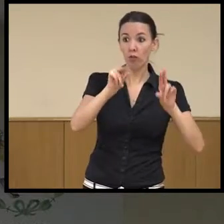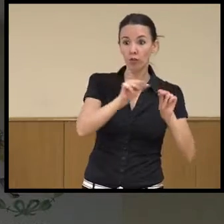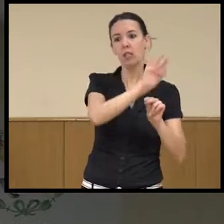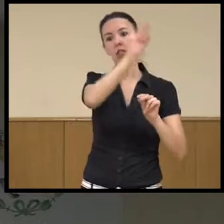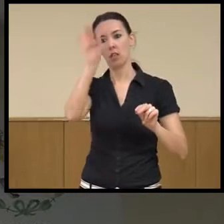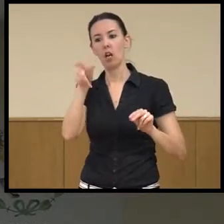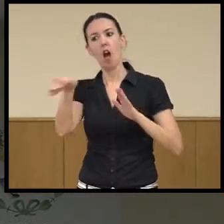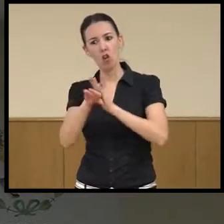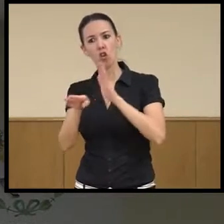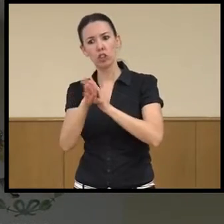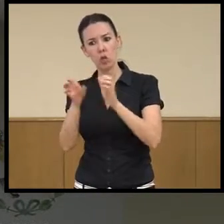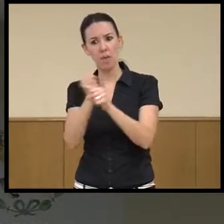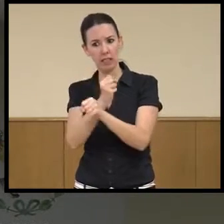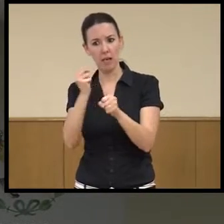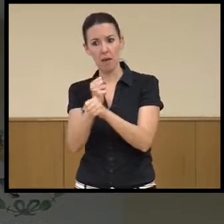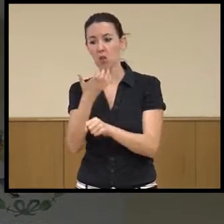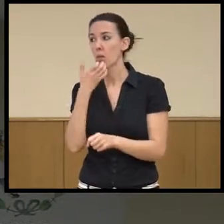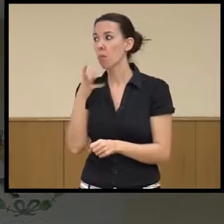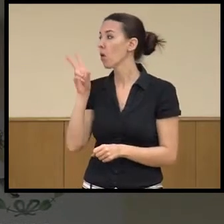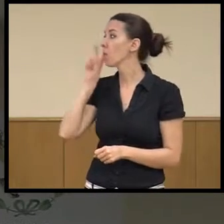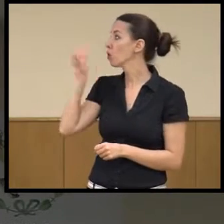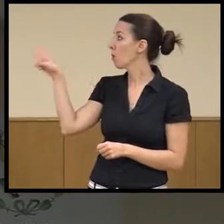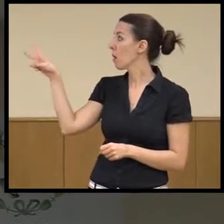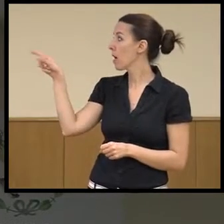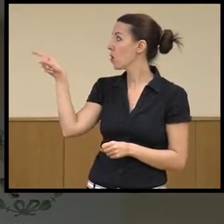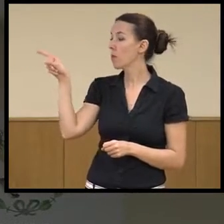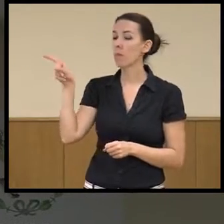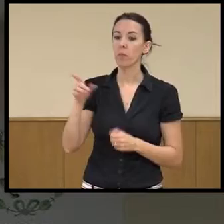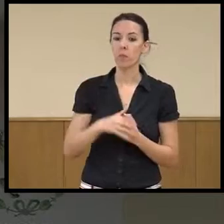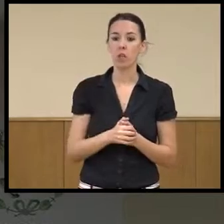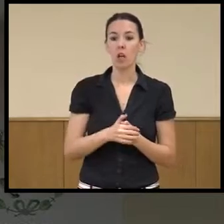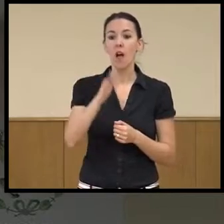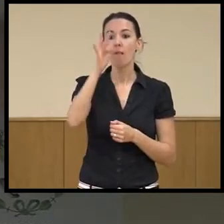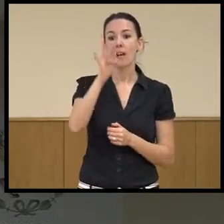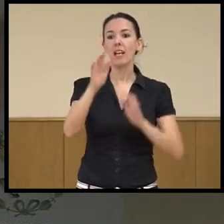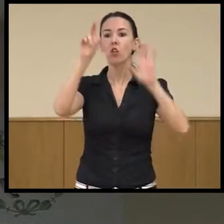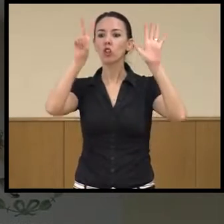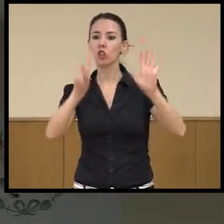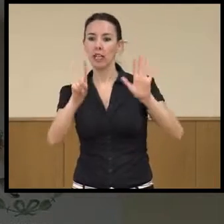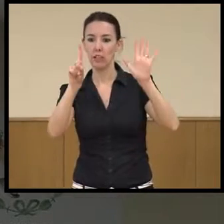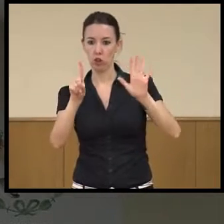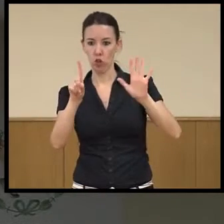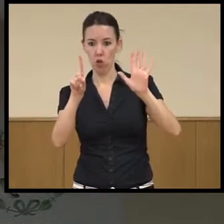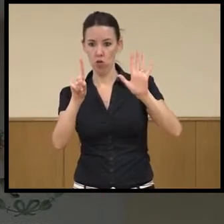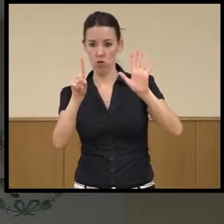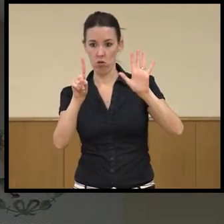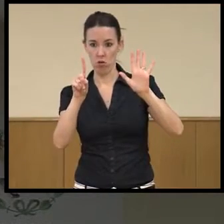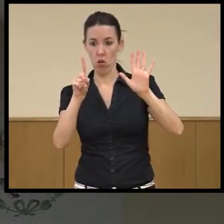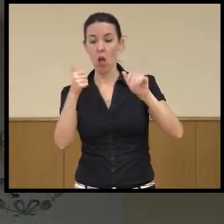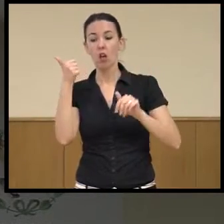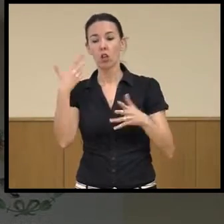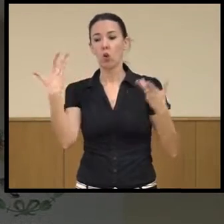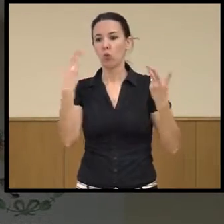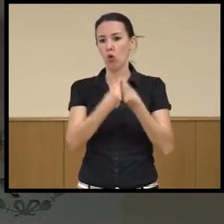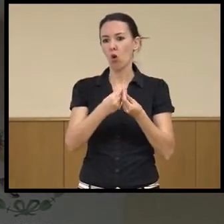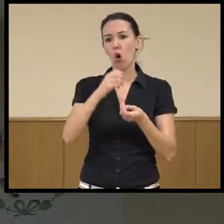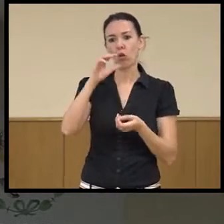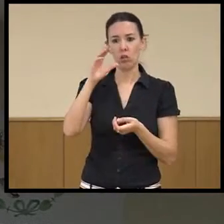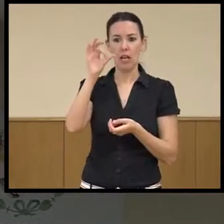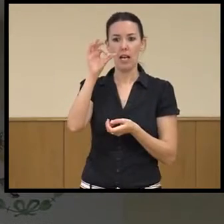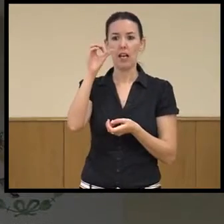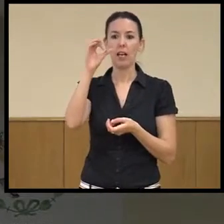espectáculos cortesanos. Podemos verlo aquí en la tribuna musical de la corte de Fernando VI y Bárbara de Braganza, junto con Domenico Scarlatti,